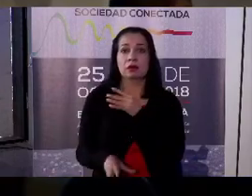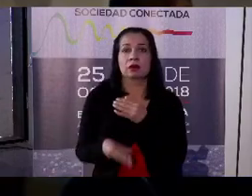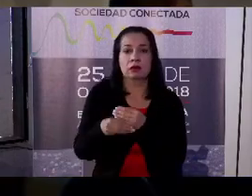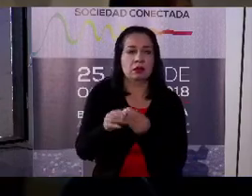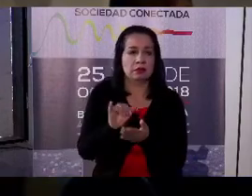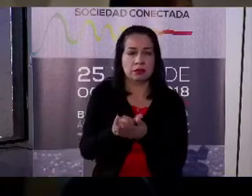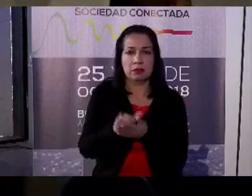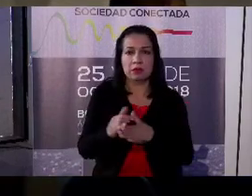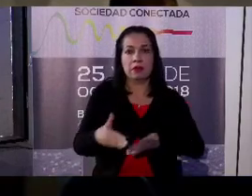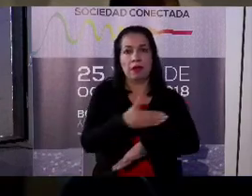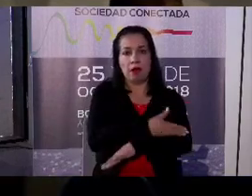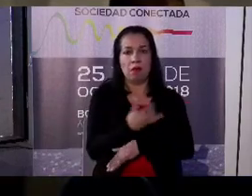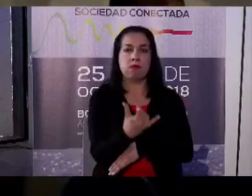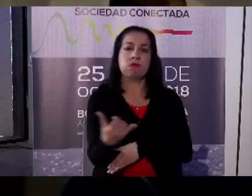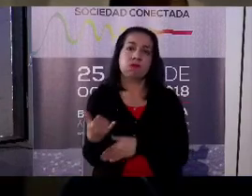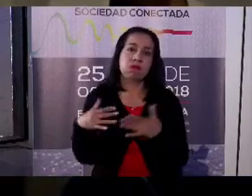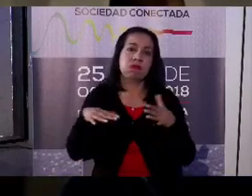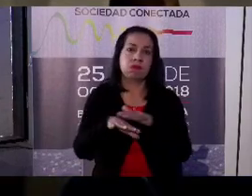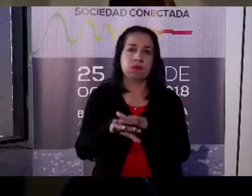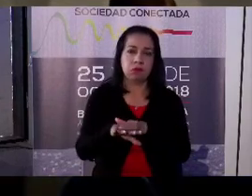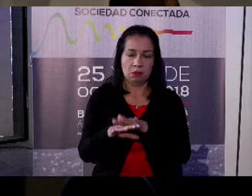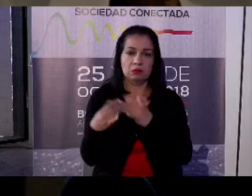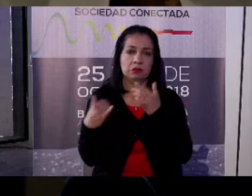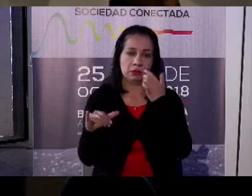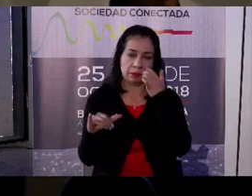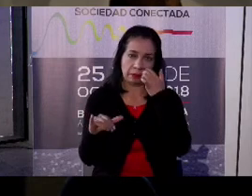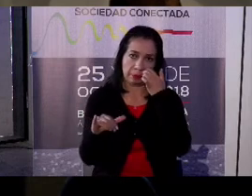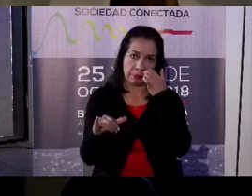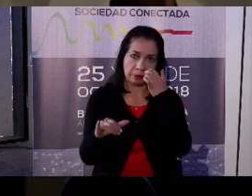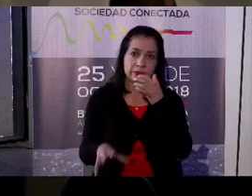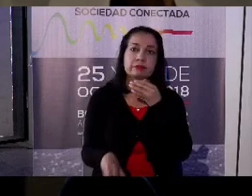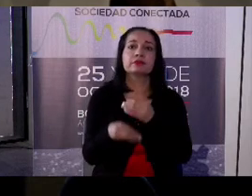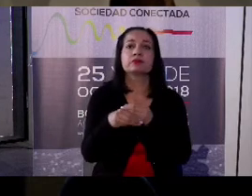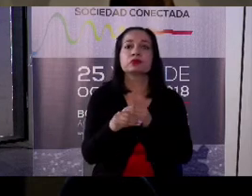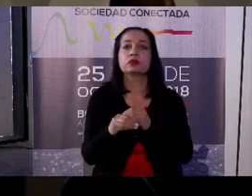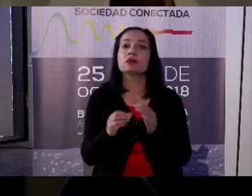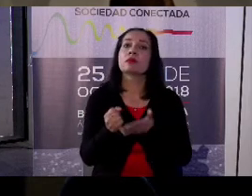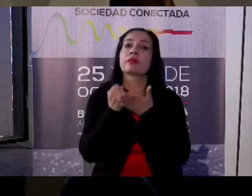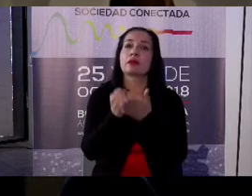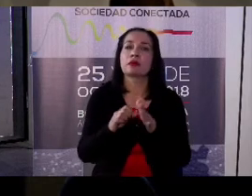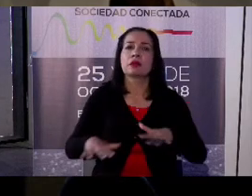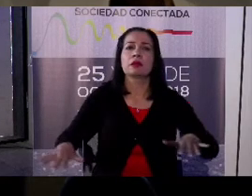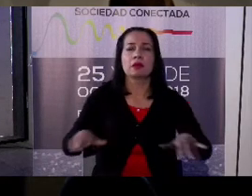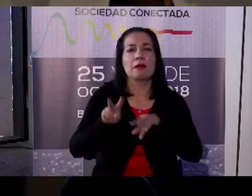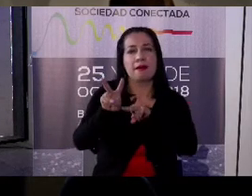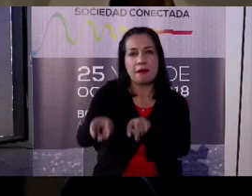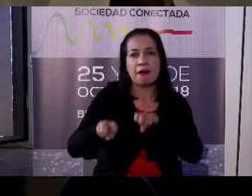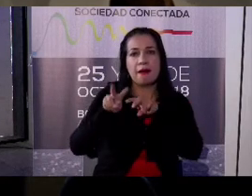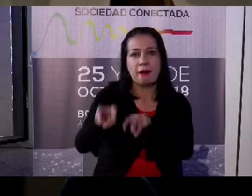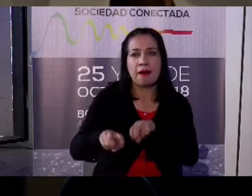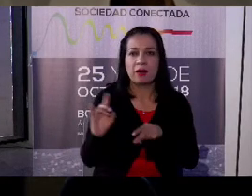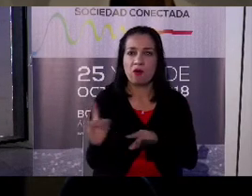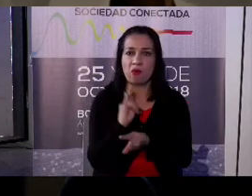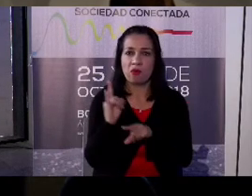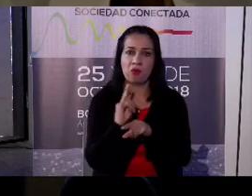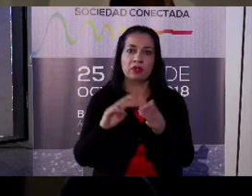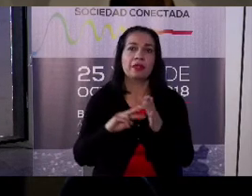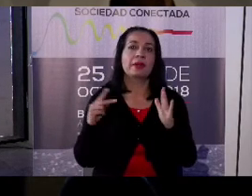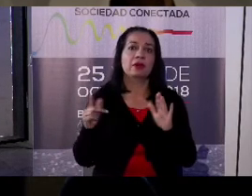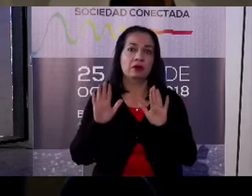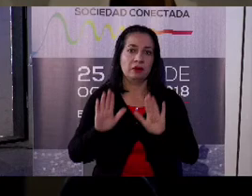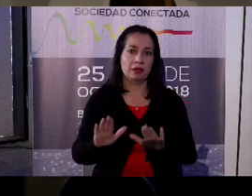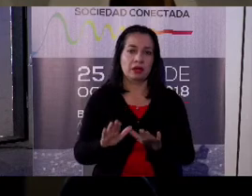redes que ya existen y va a hacer que la pueda hacer uso de este tipo de tecnologías